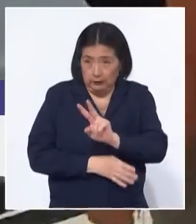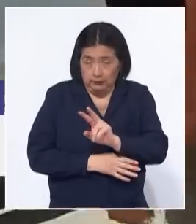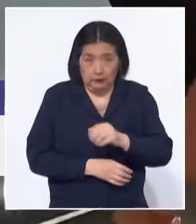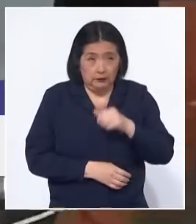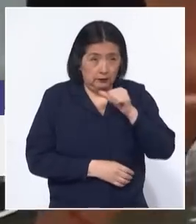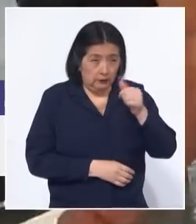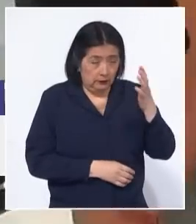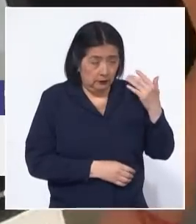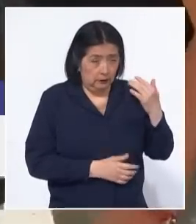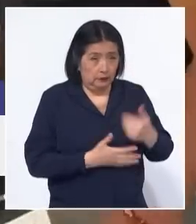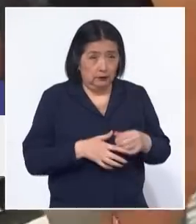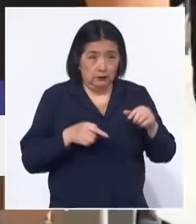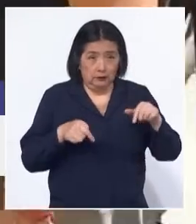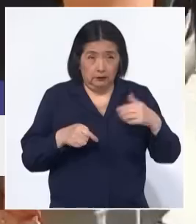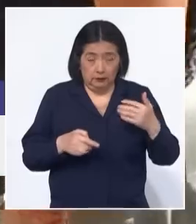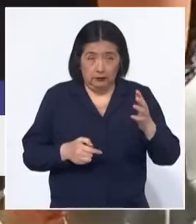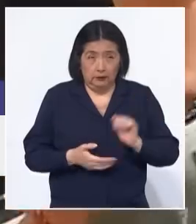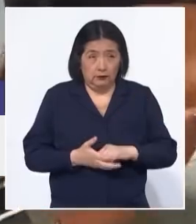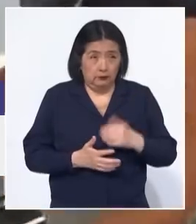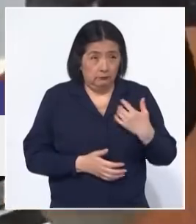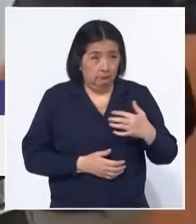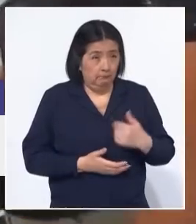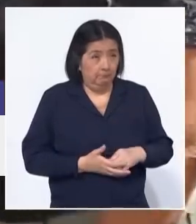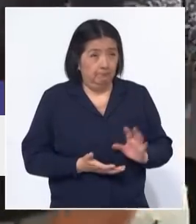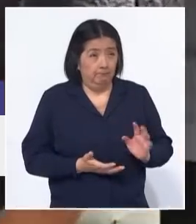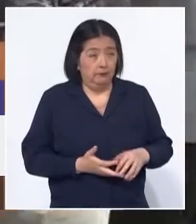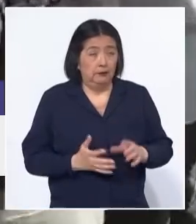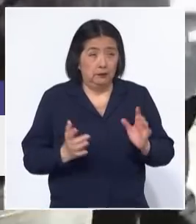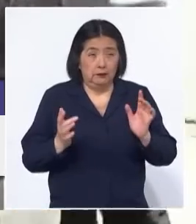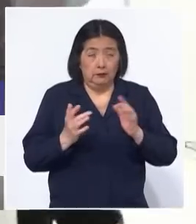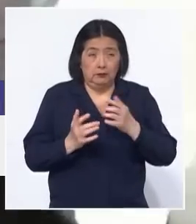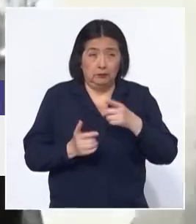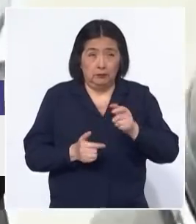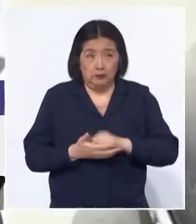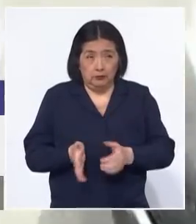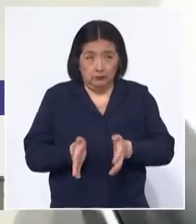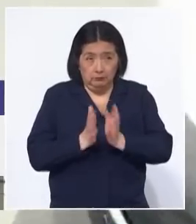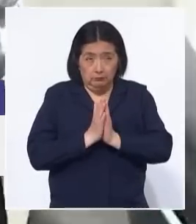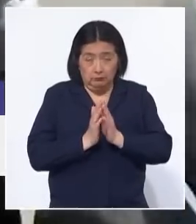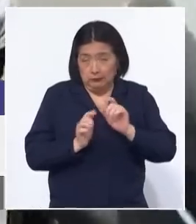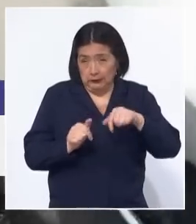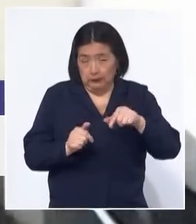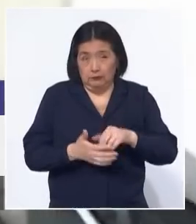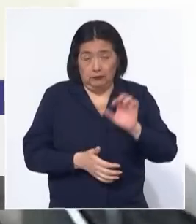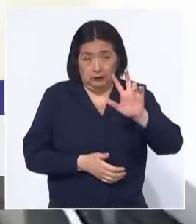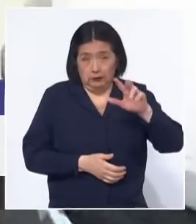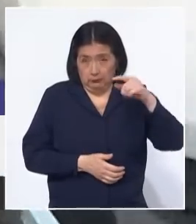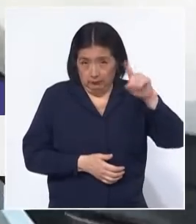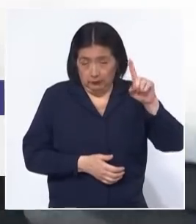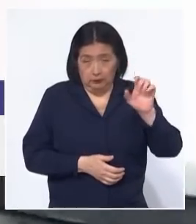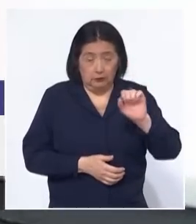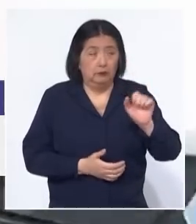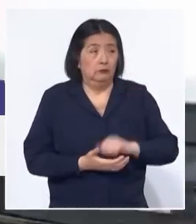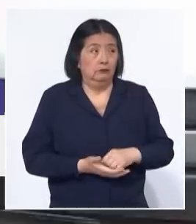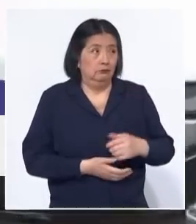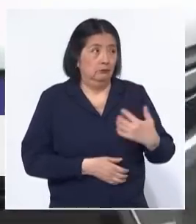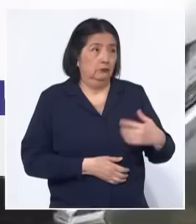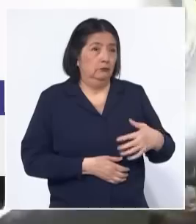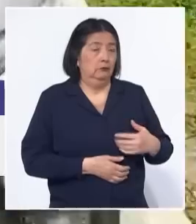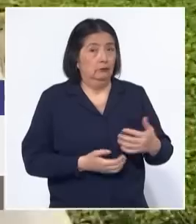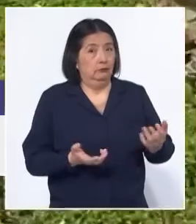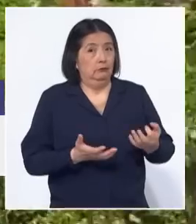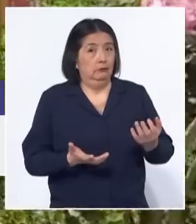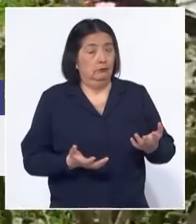día de ayer. Y hasta ahora ya han habido estas pequeñas primeras comunicaciones y este pedido inicial de 3 millones de soles, que en realidad